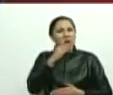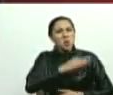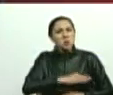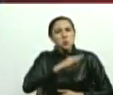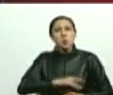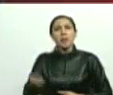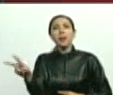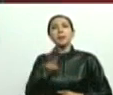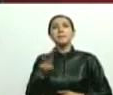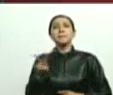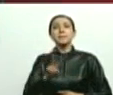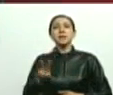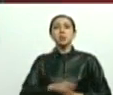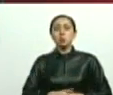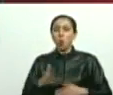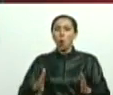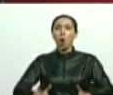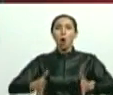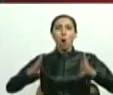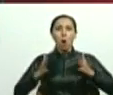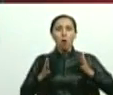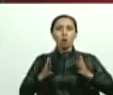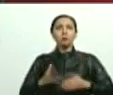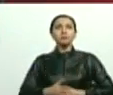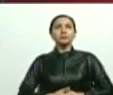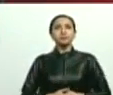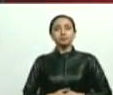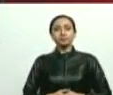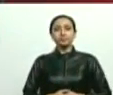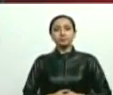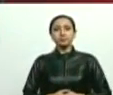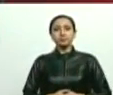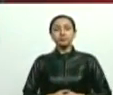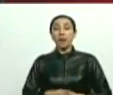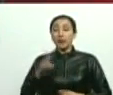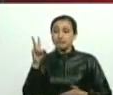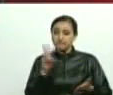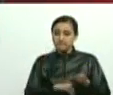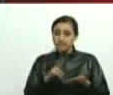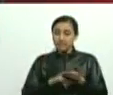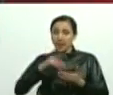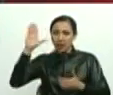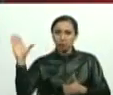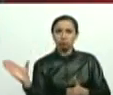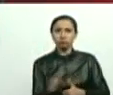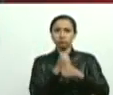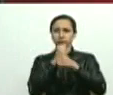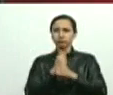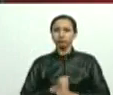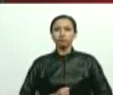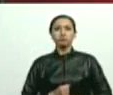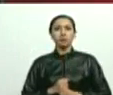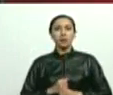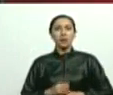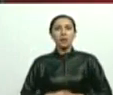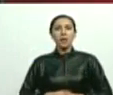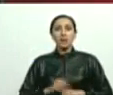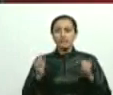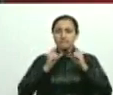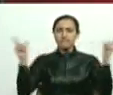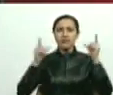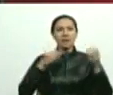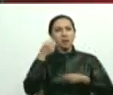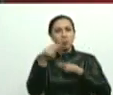venezolana logró captar la verdad impactante, la hermosa